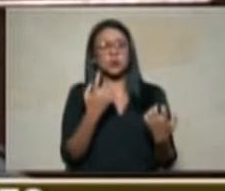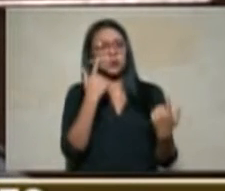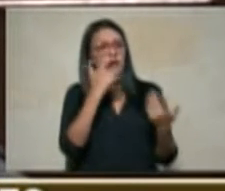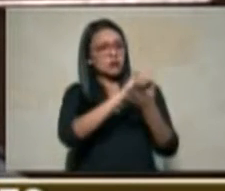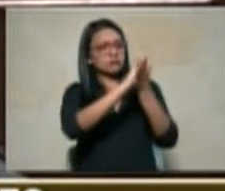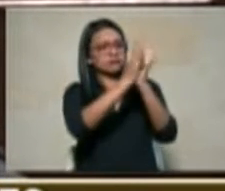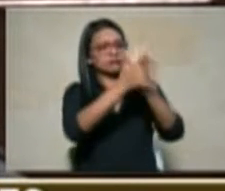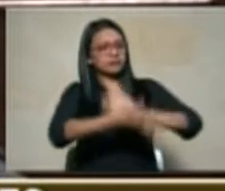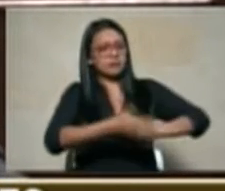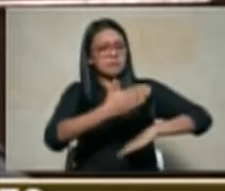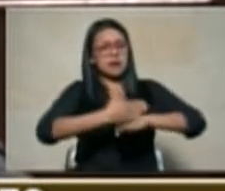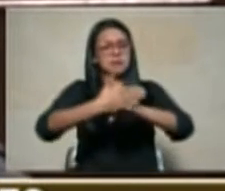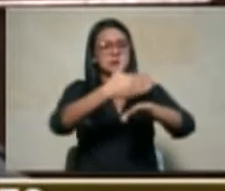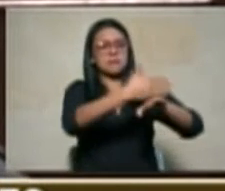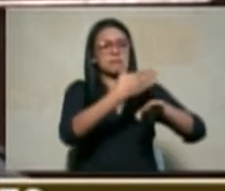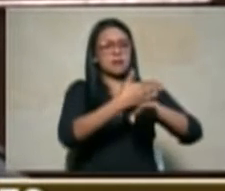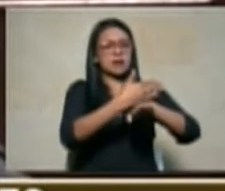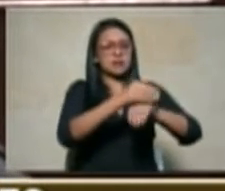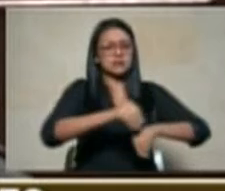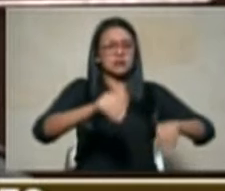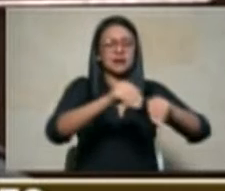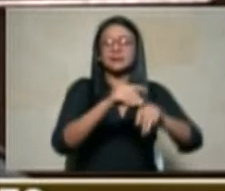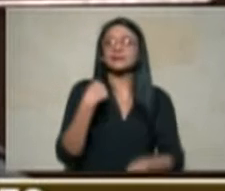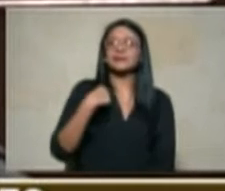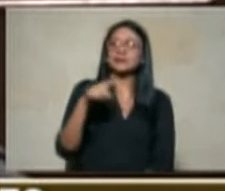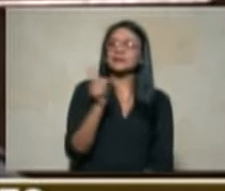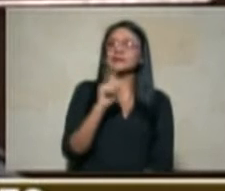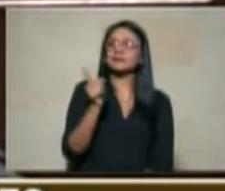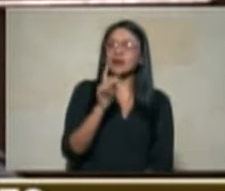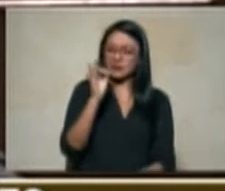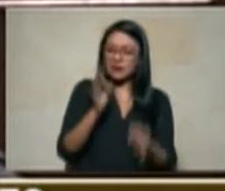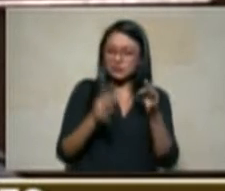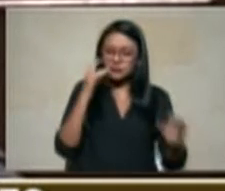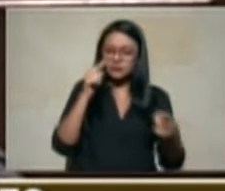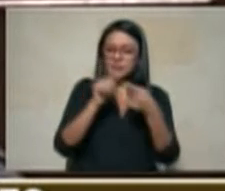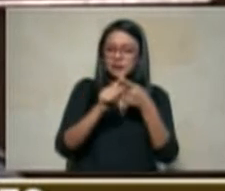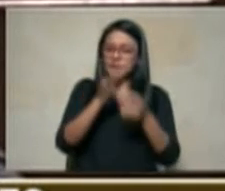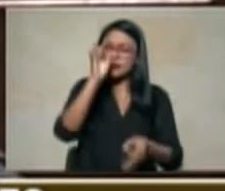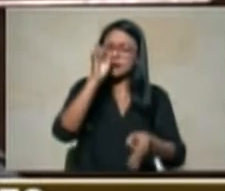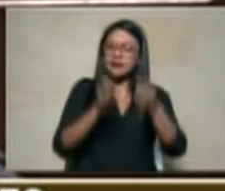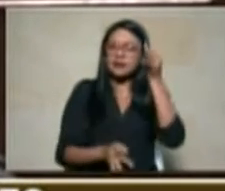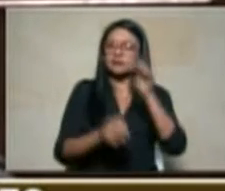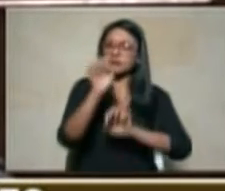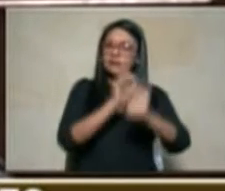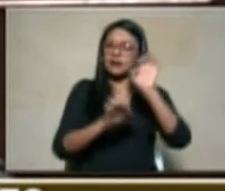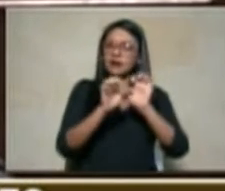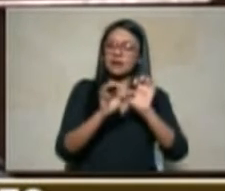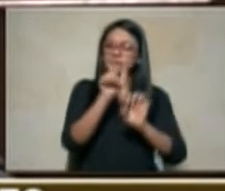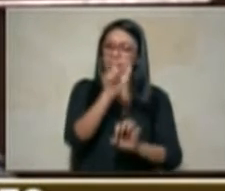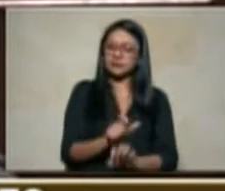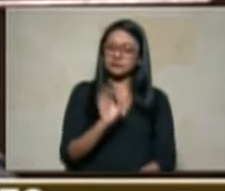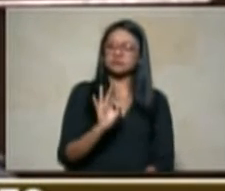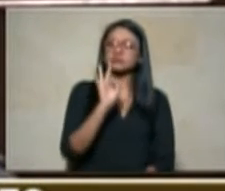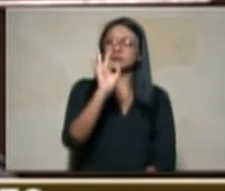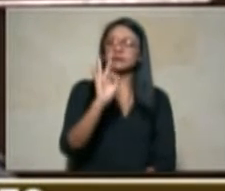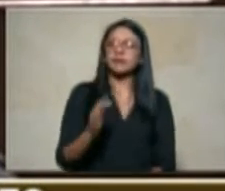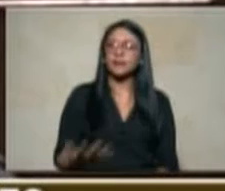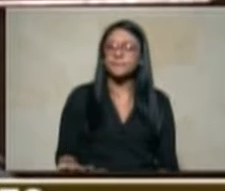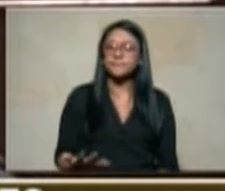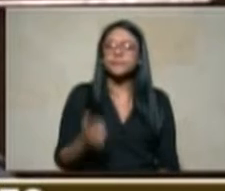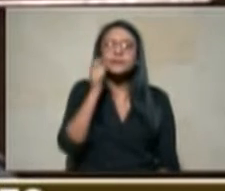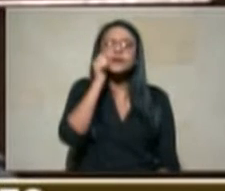acabamos con la restitución de tierras. No, señor. Esto es una causa justa, una causa en defensa de la dignidad humana. Es una causa